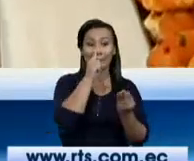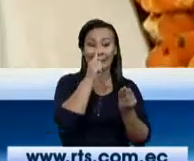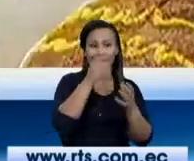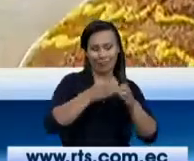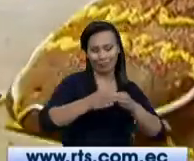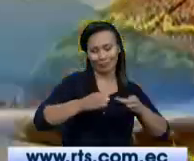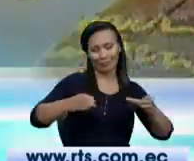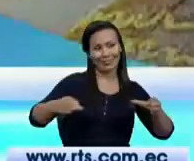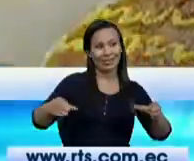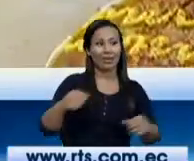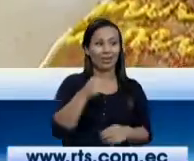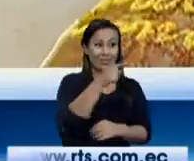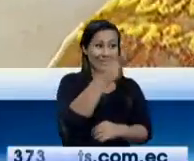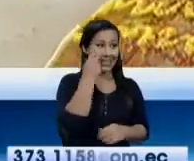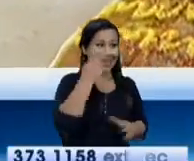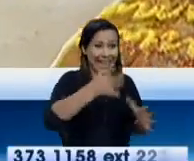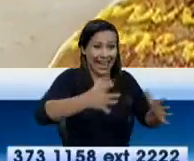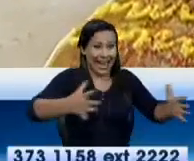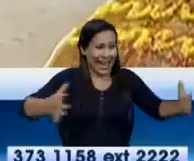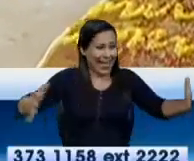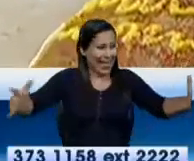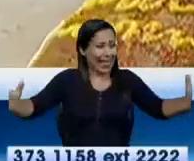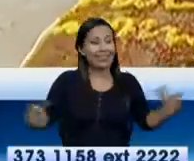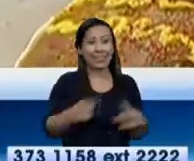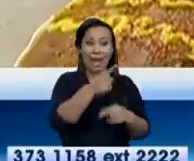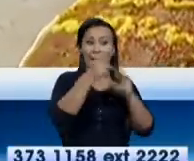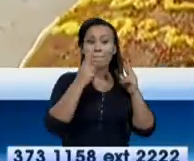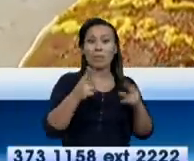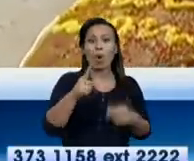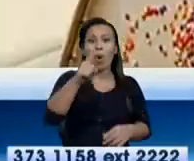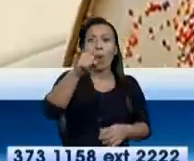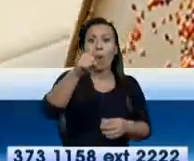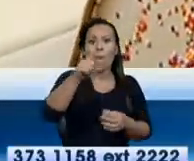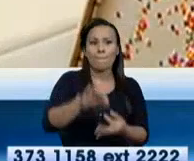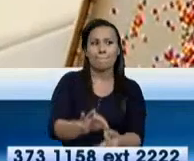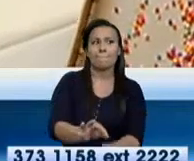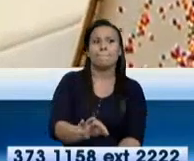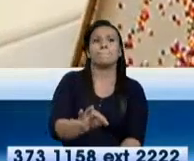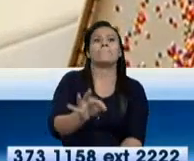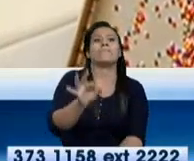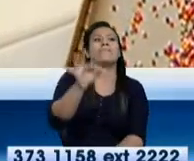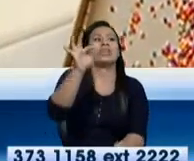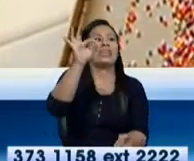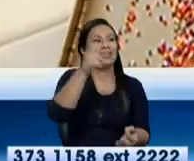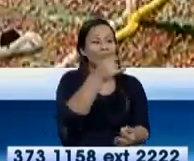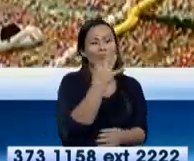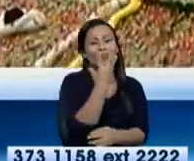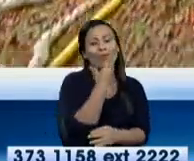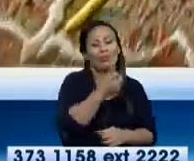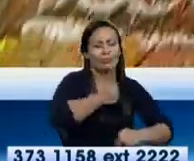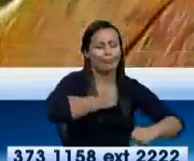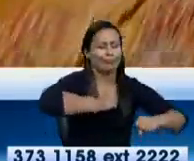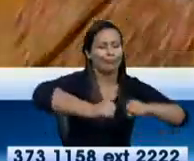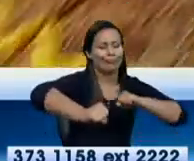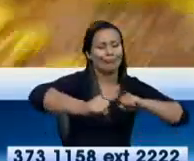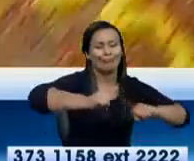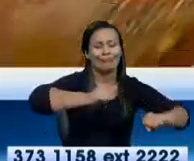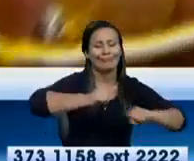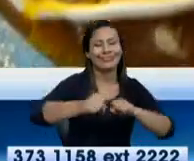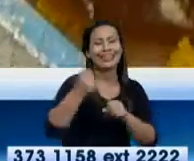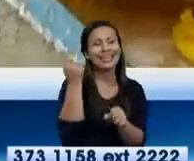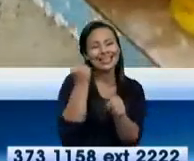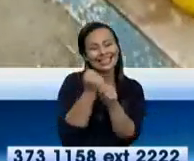tamaño poco tradicional. Las mismas eran de más de un metro, pero esto demostraba el esfuerzo que muchos pueden